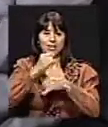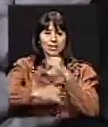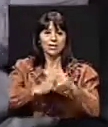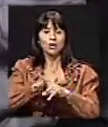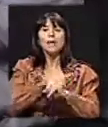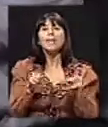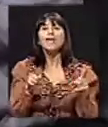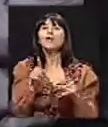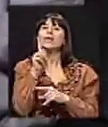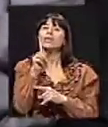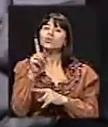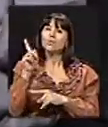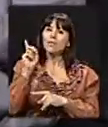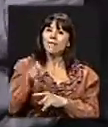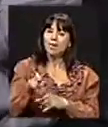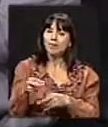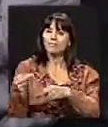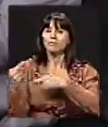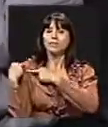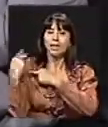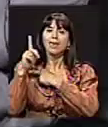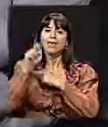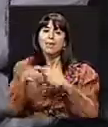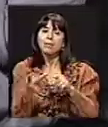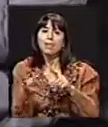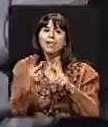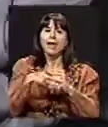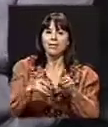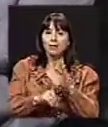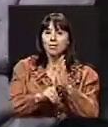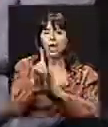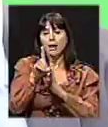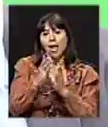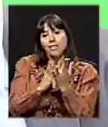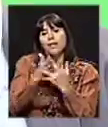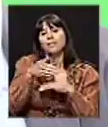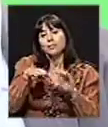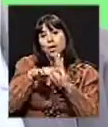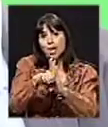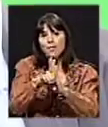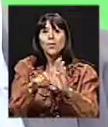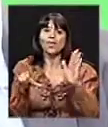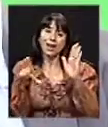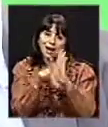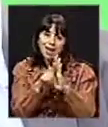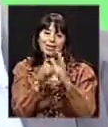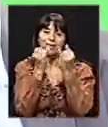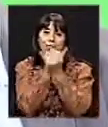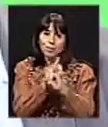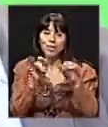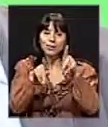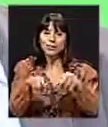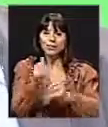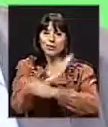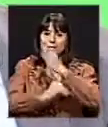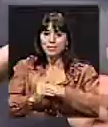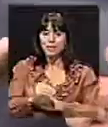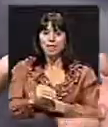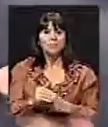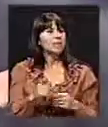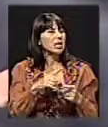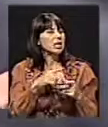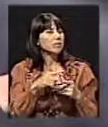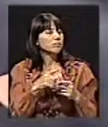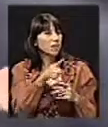los deberes que hay que implementar, que hay que desarrollar a través, por ejemplo, de la Ley de Autonomía de las Personas con Discapacidad. ¿Qué podría hacer en